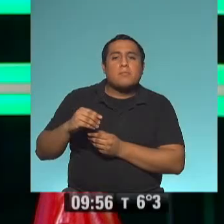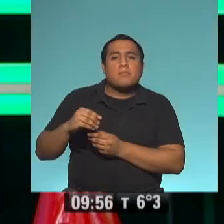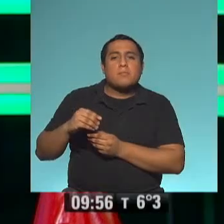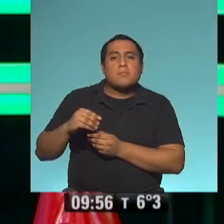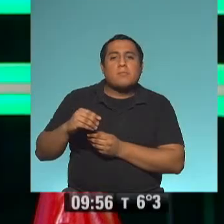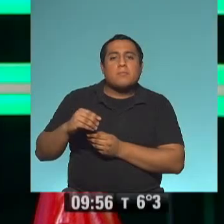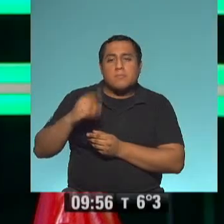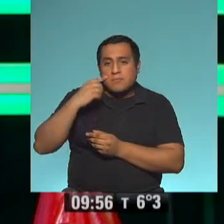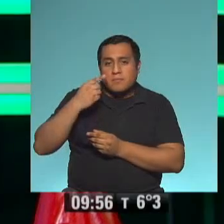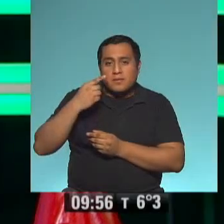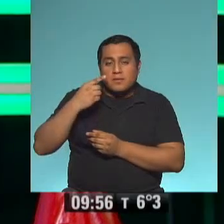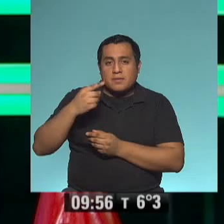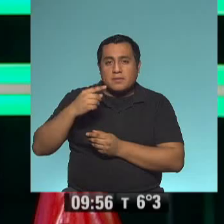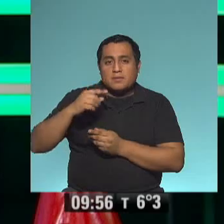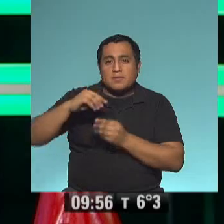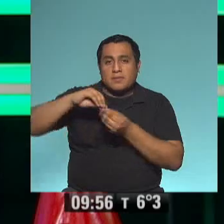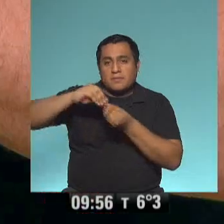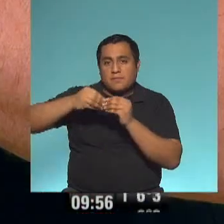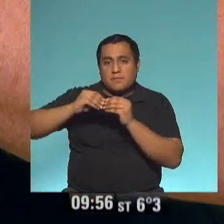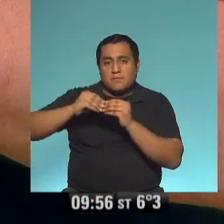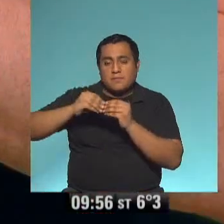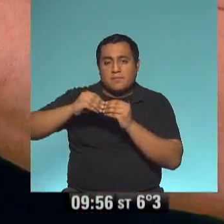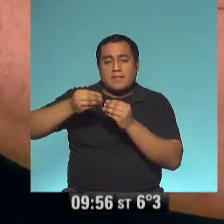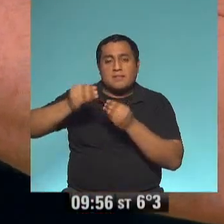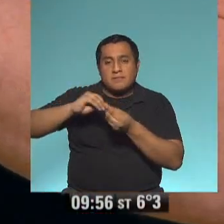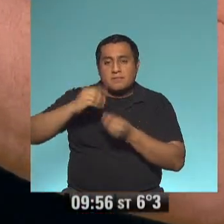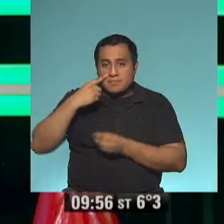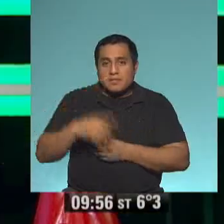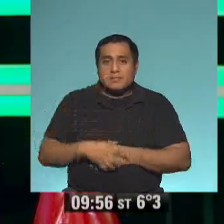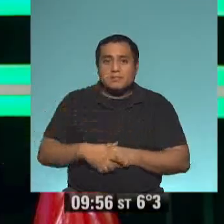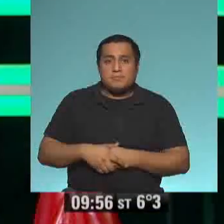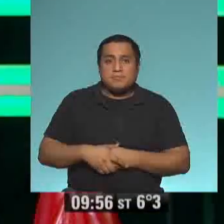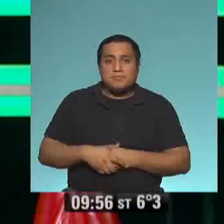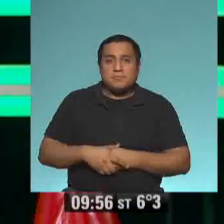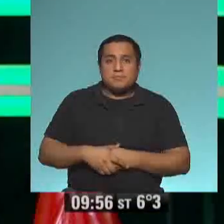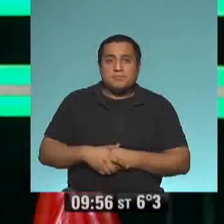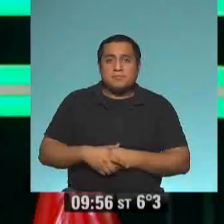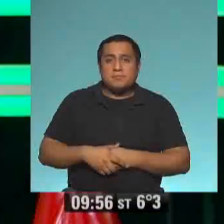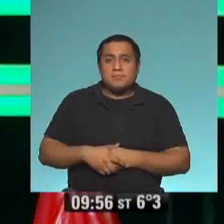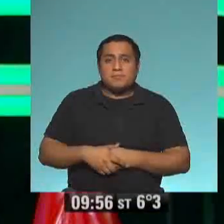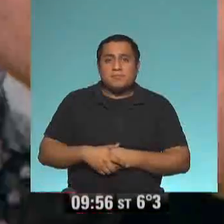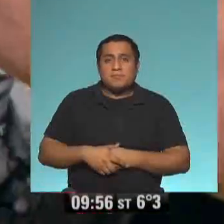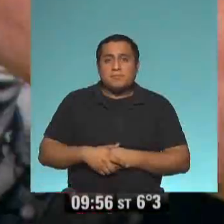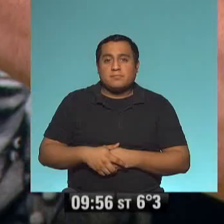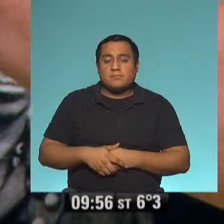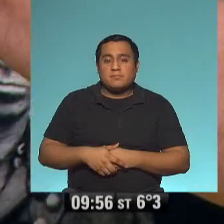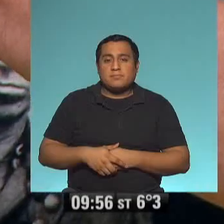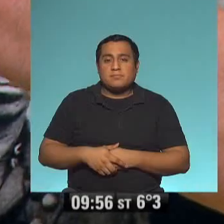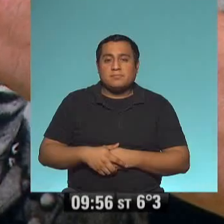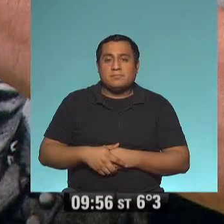de caramelo o, no sé... una empanada. Una forma que hace que no siempre queda espacio y entonces...